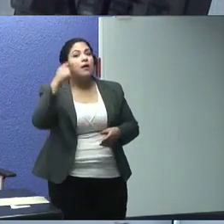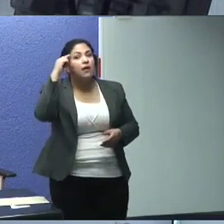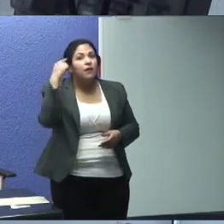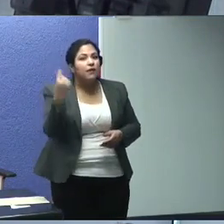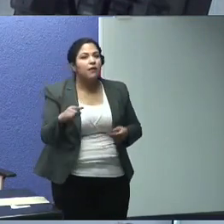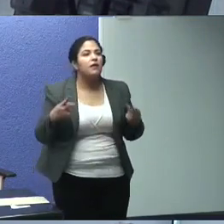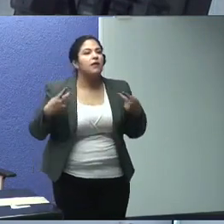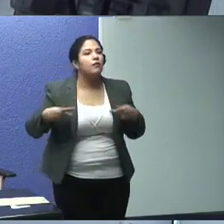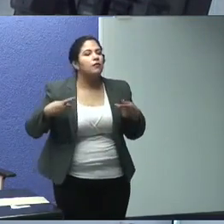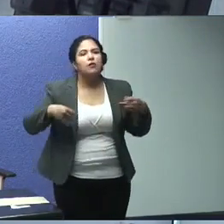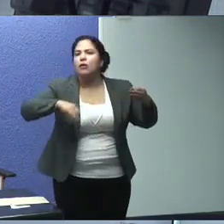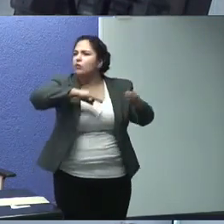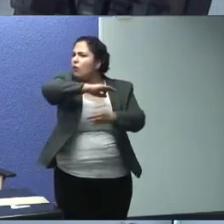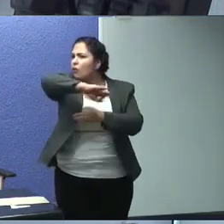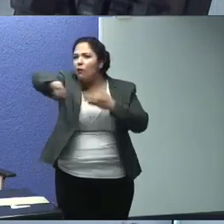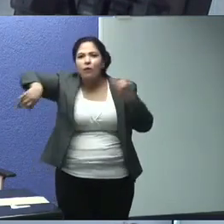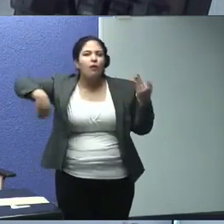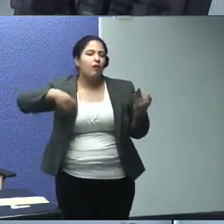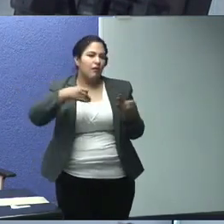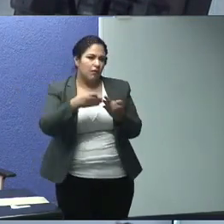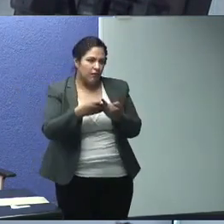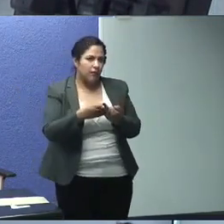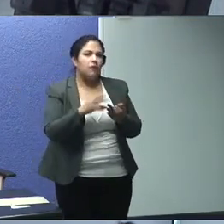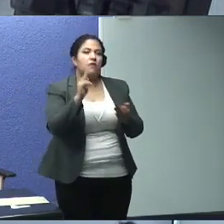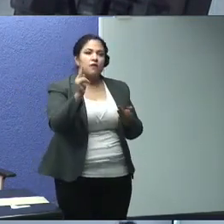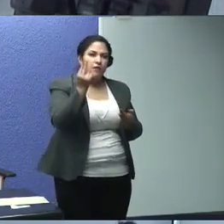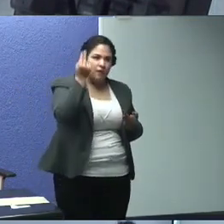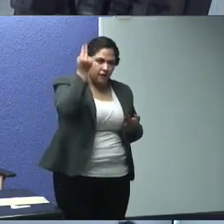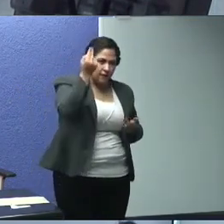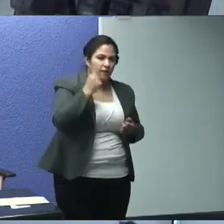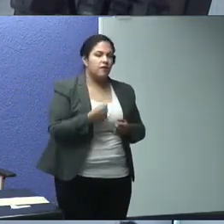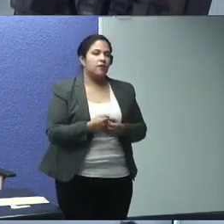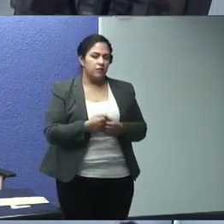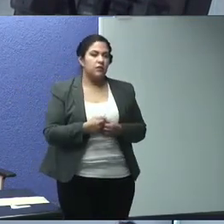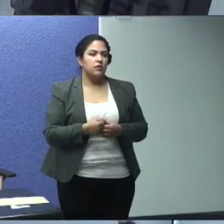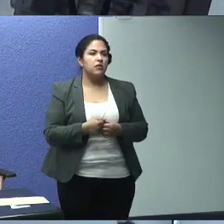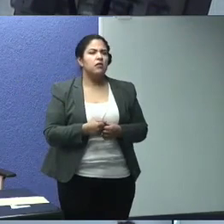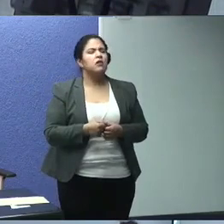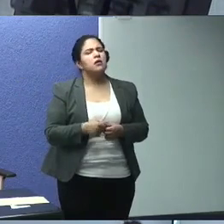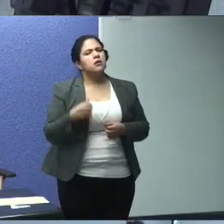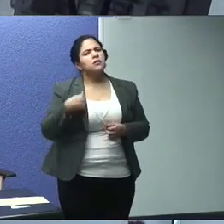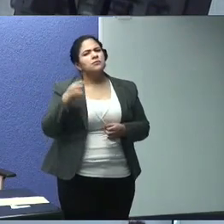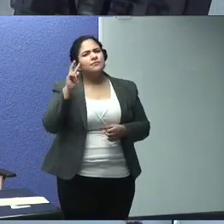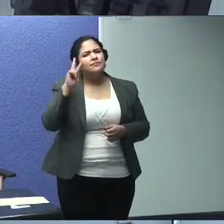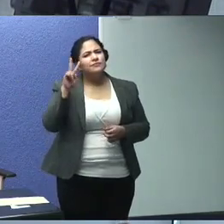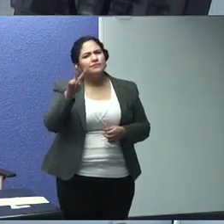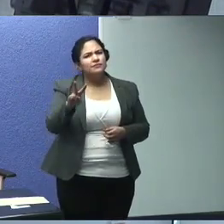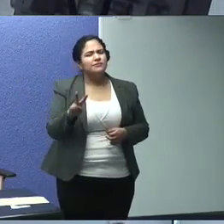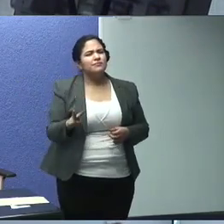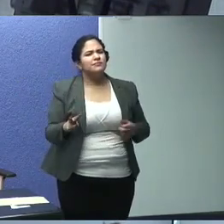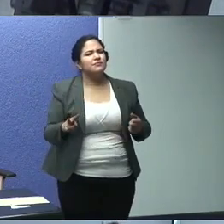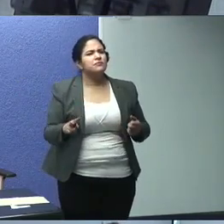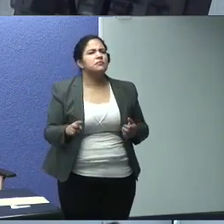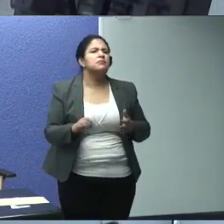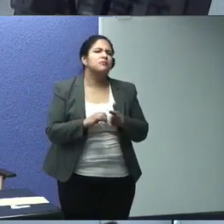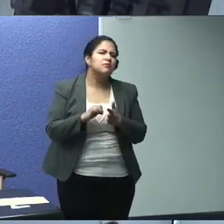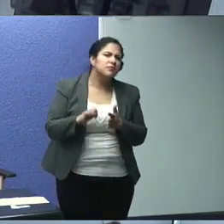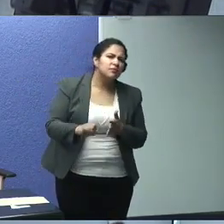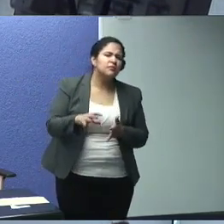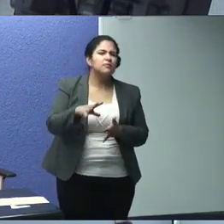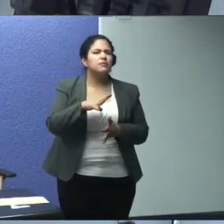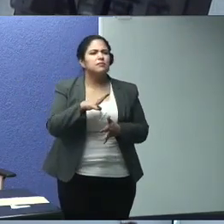todas las funciones que tenemos como universidad. Vemos, por ejemplo, que